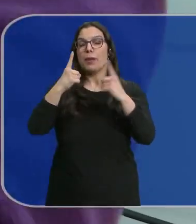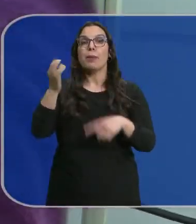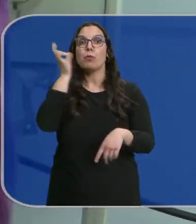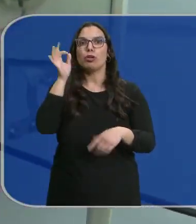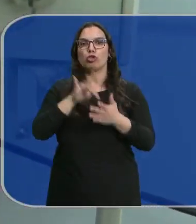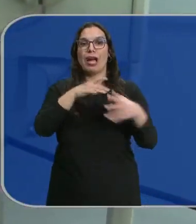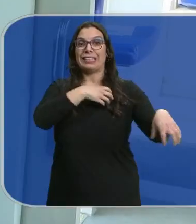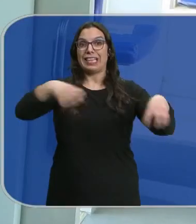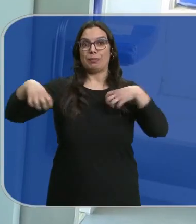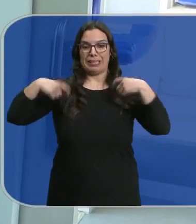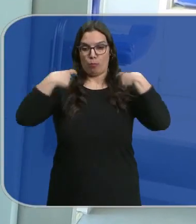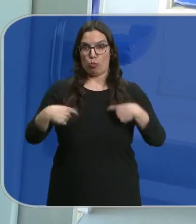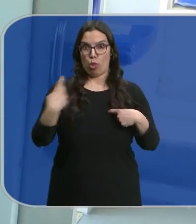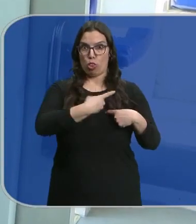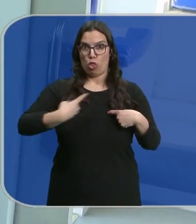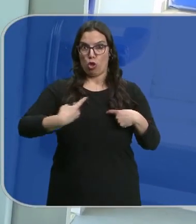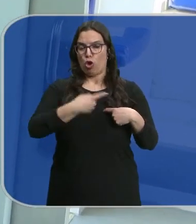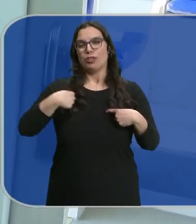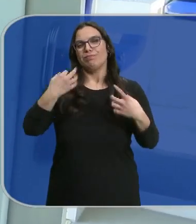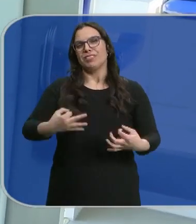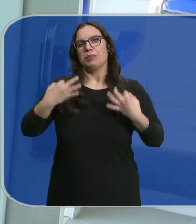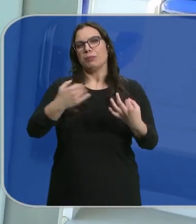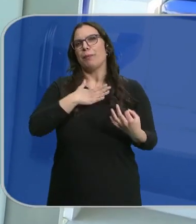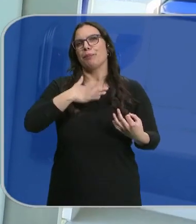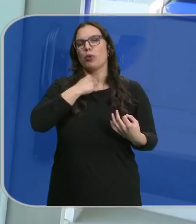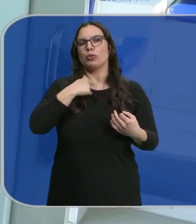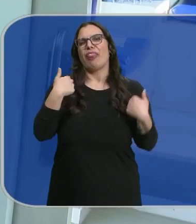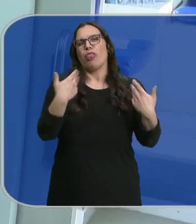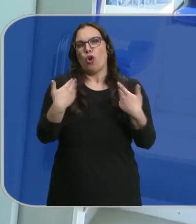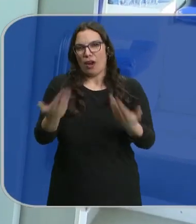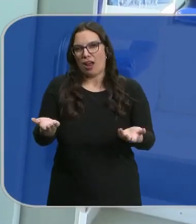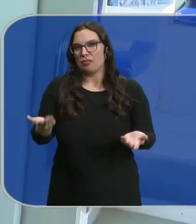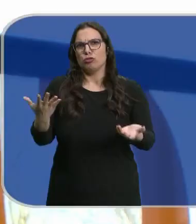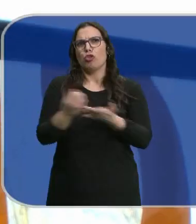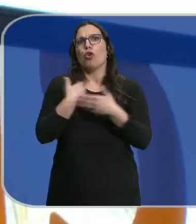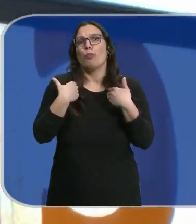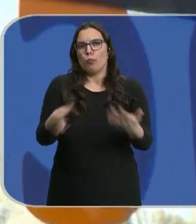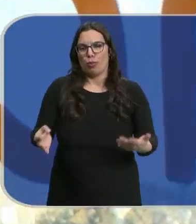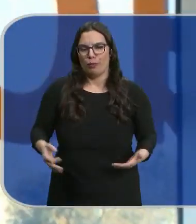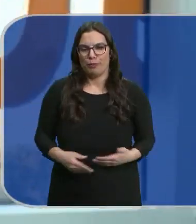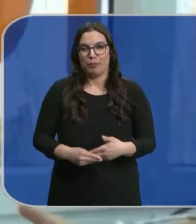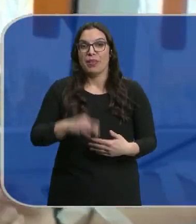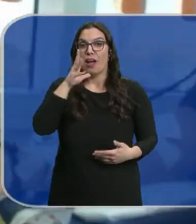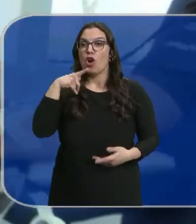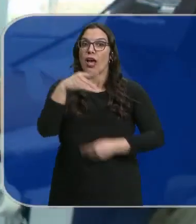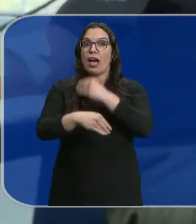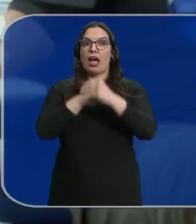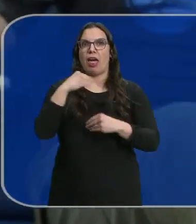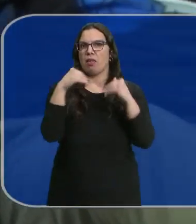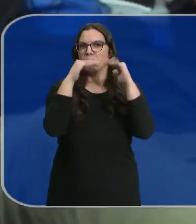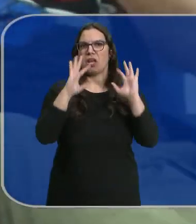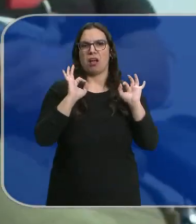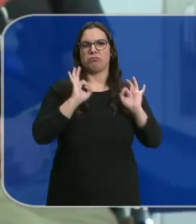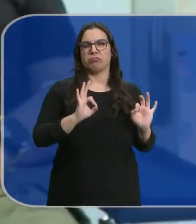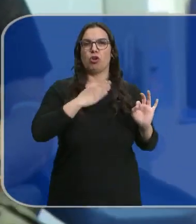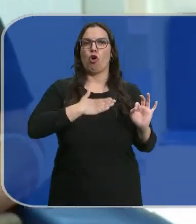trasplante de pulmón, los dos a la vez, y bueno, pues siempre me ha gustado el donar todo lo que pueda. Ahora puede hacerlo sin moverse de